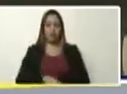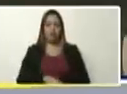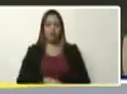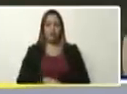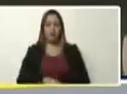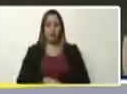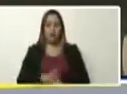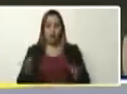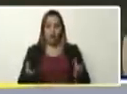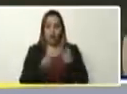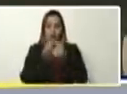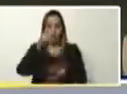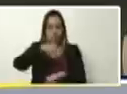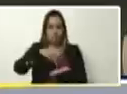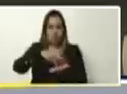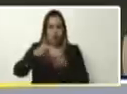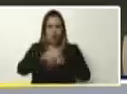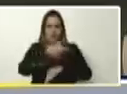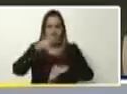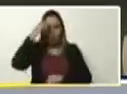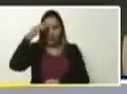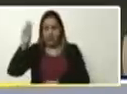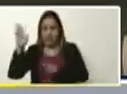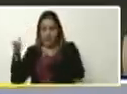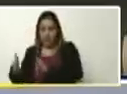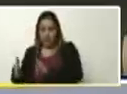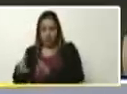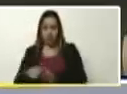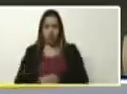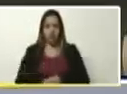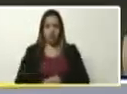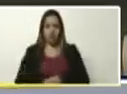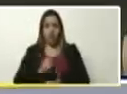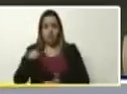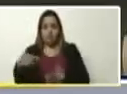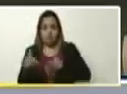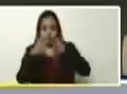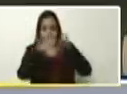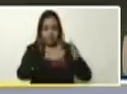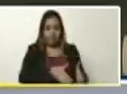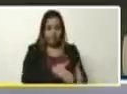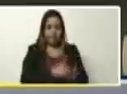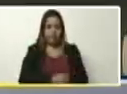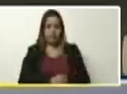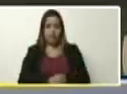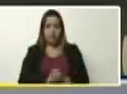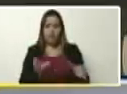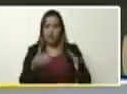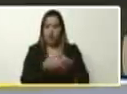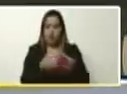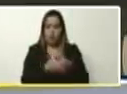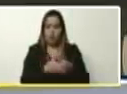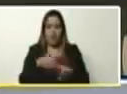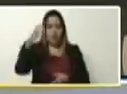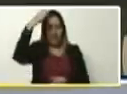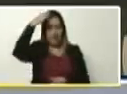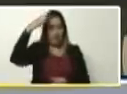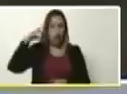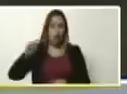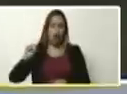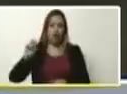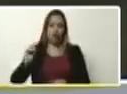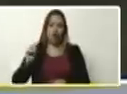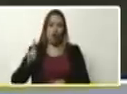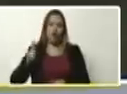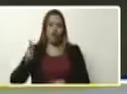con la presencia del gobierno mexicano y con la presencia de la delegación del Reino de Noruega,